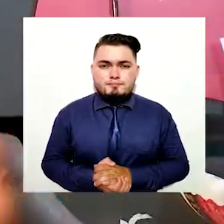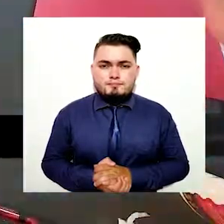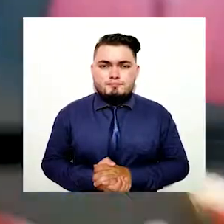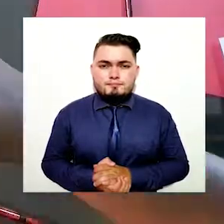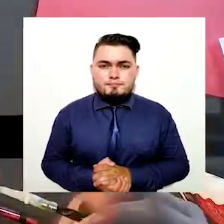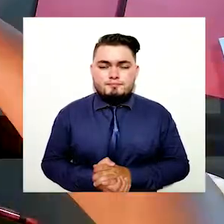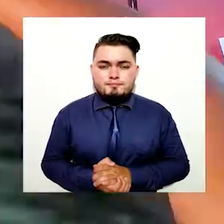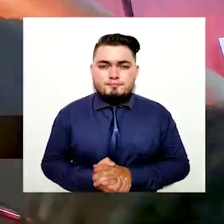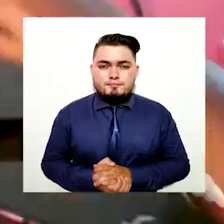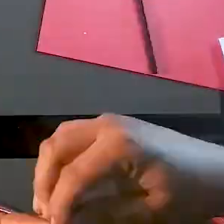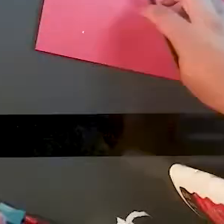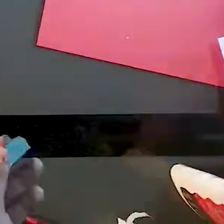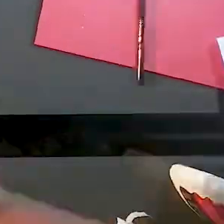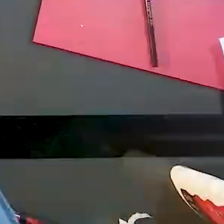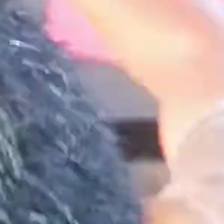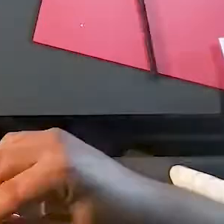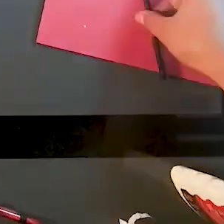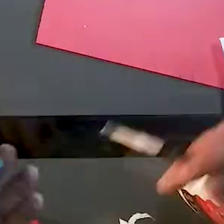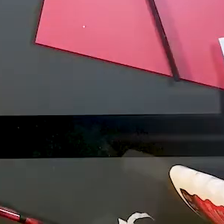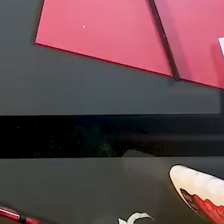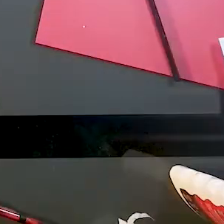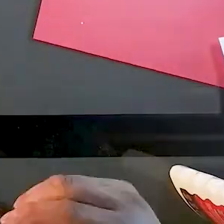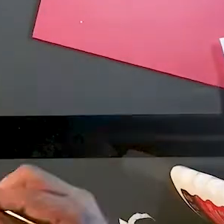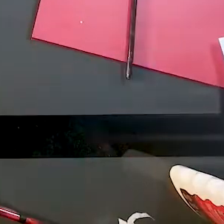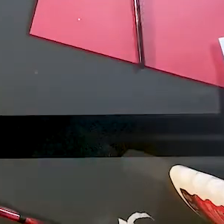nuestro collage.